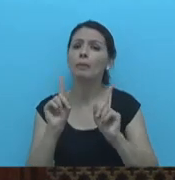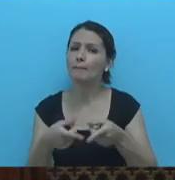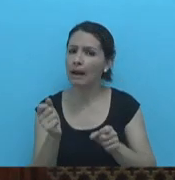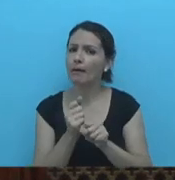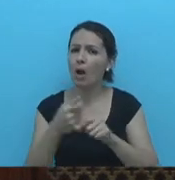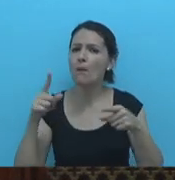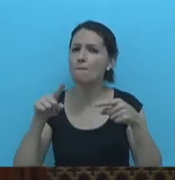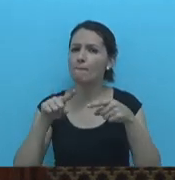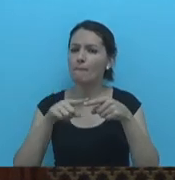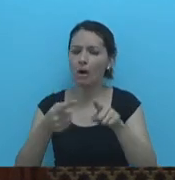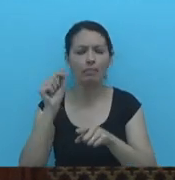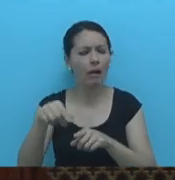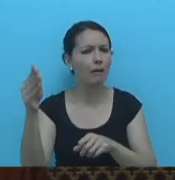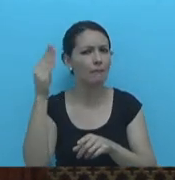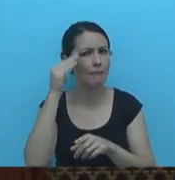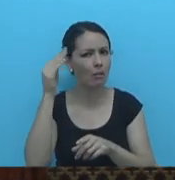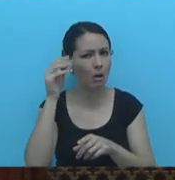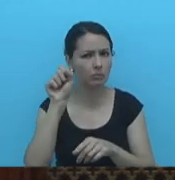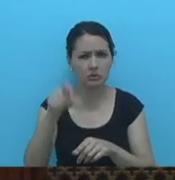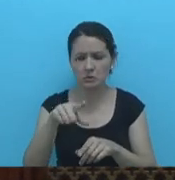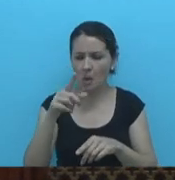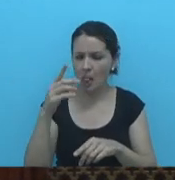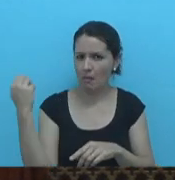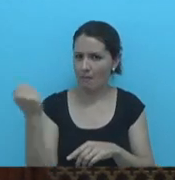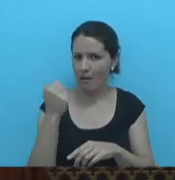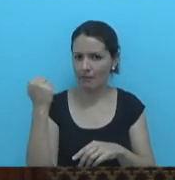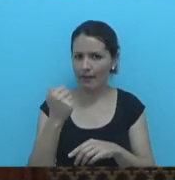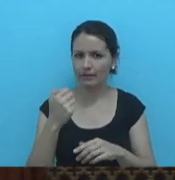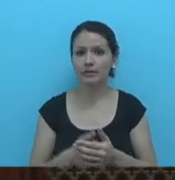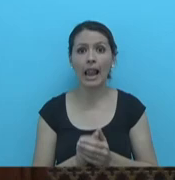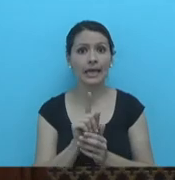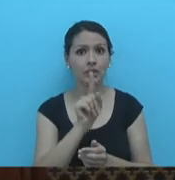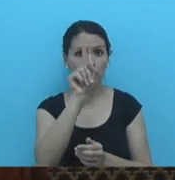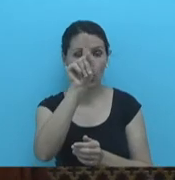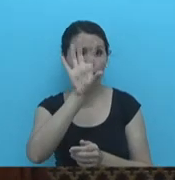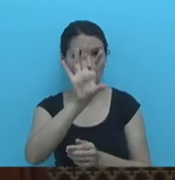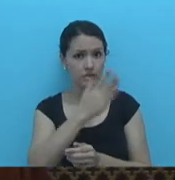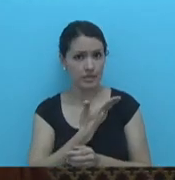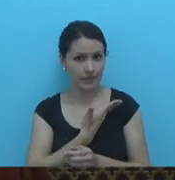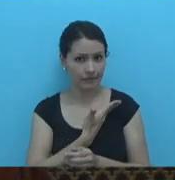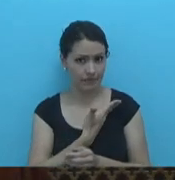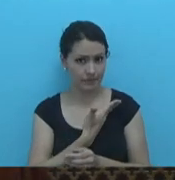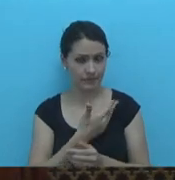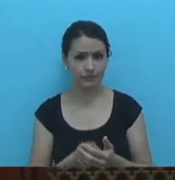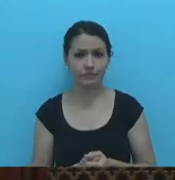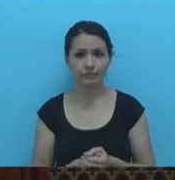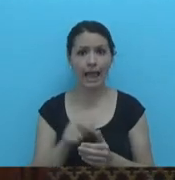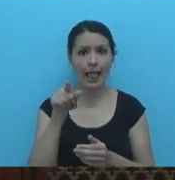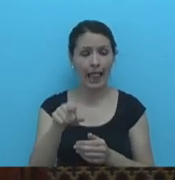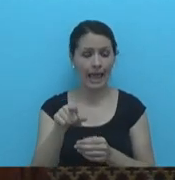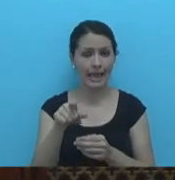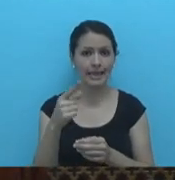de una memoria privilegiada de todos los hechos y acontecimientos del norte de Santa Fe. Era el mayor de 14